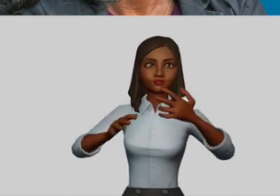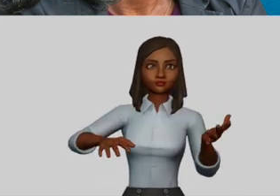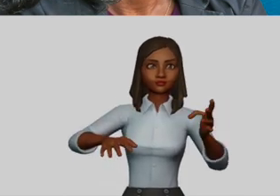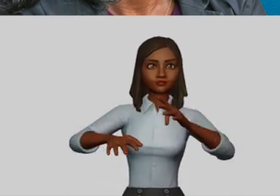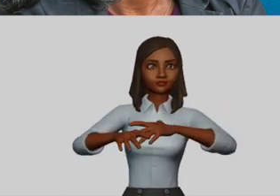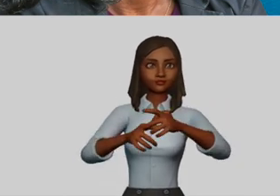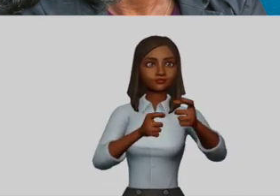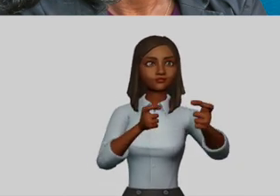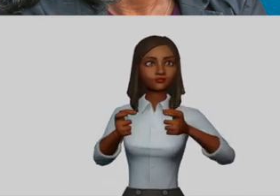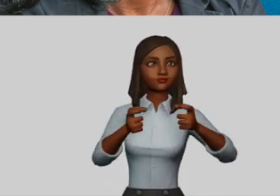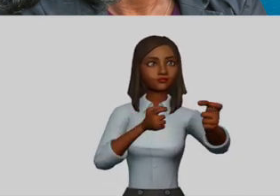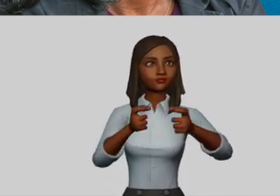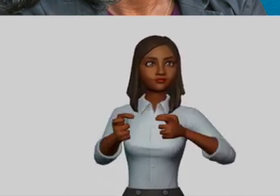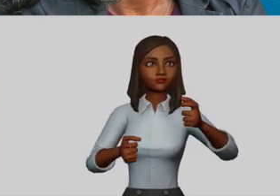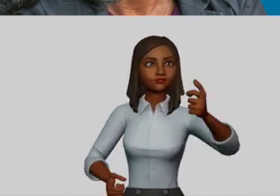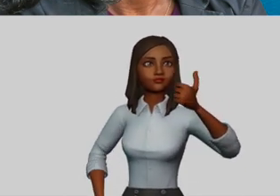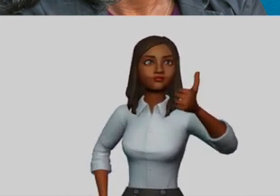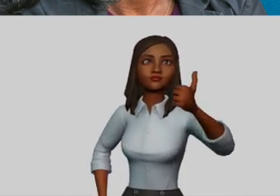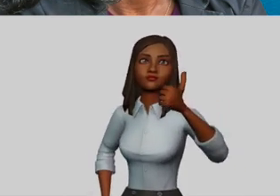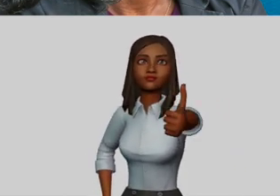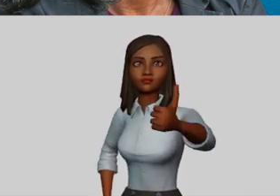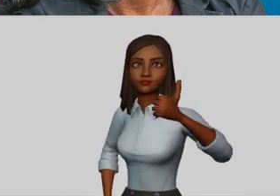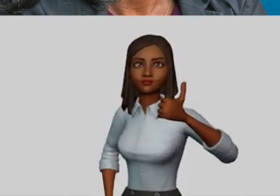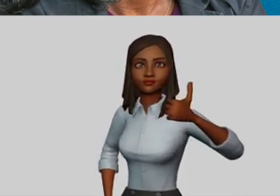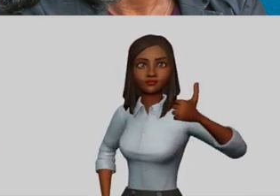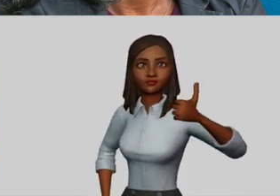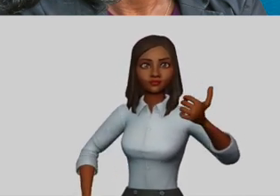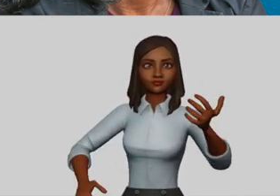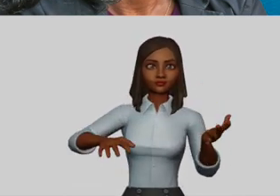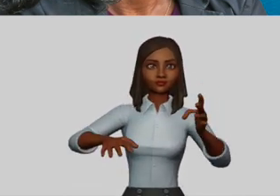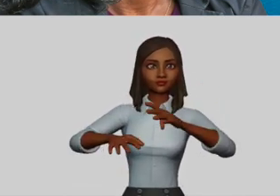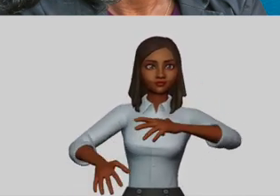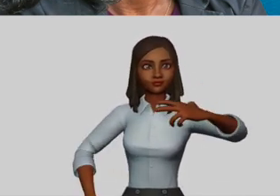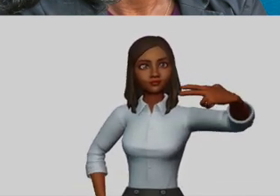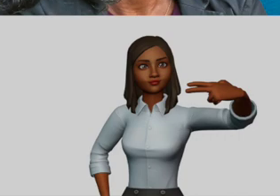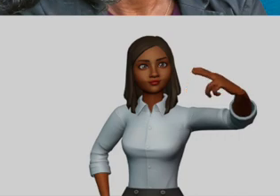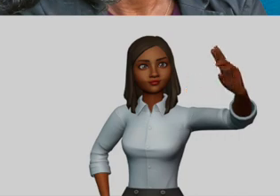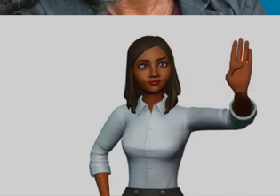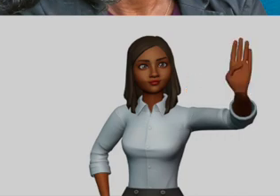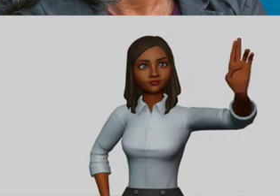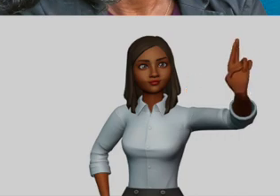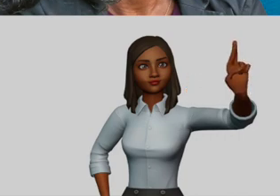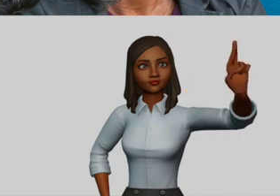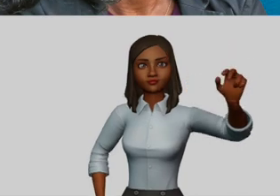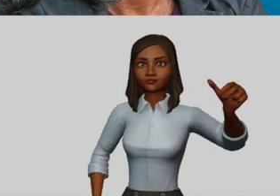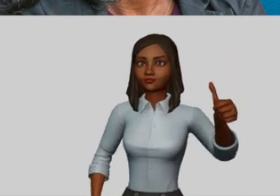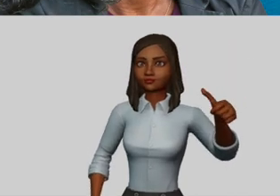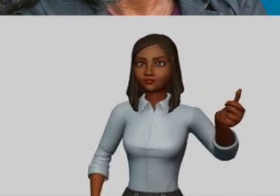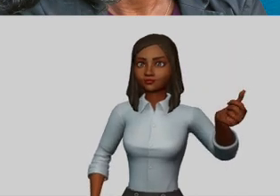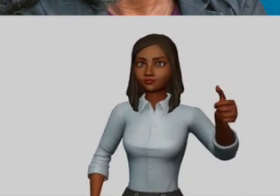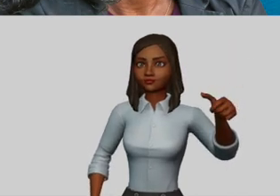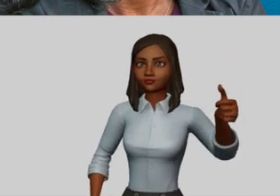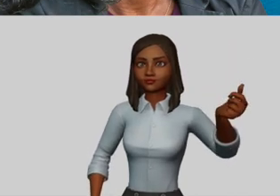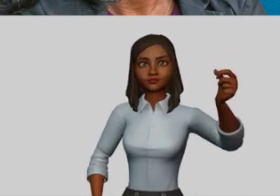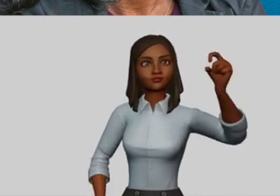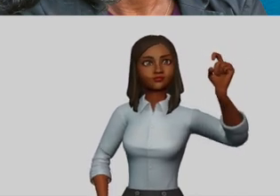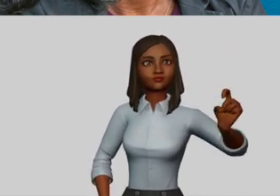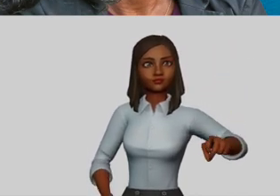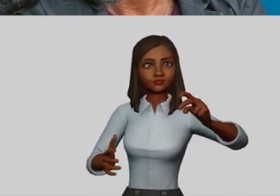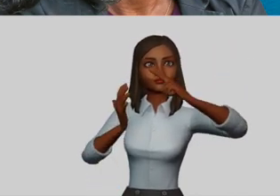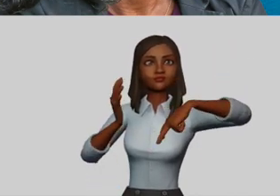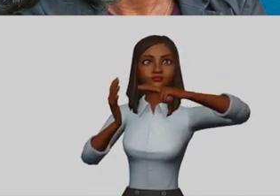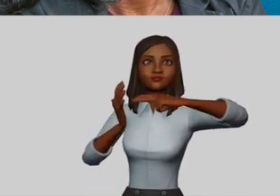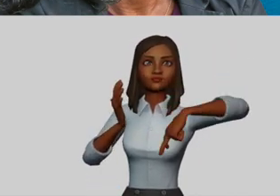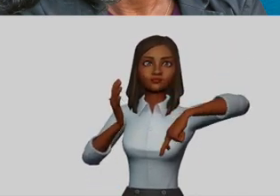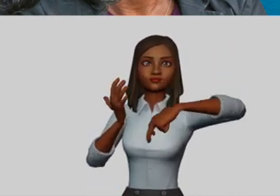Ahora mismo recomiendo, estoy leyendo este de Harvard que se llama On Managing Yourself. No me están